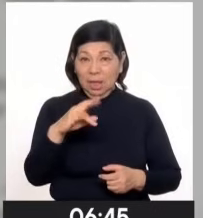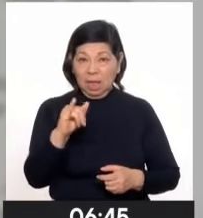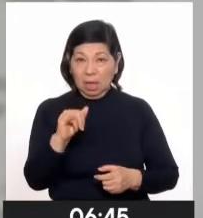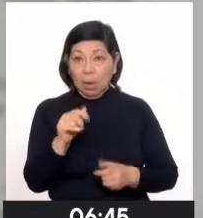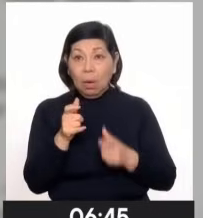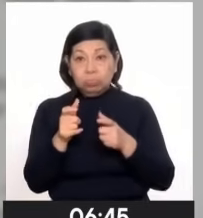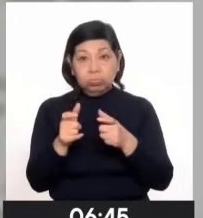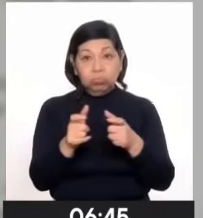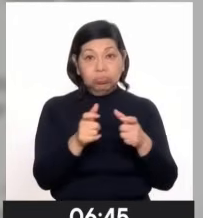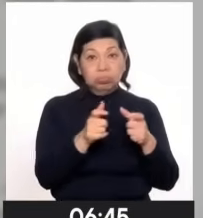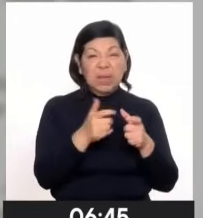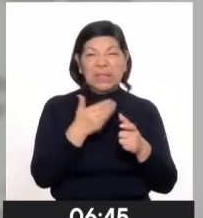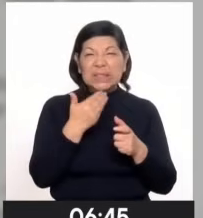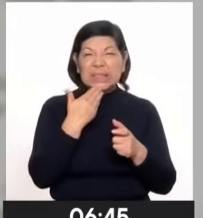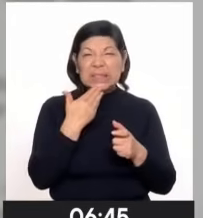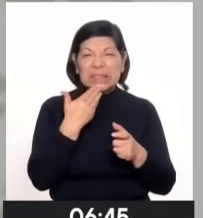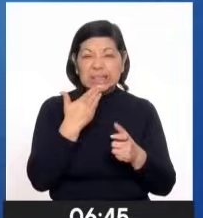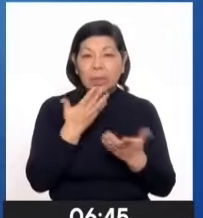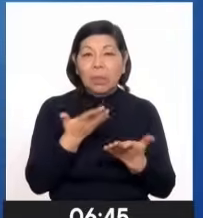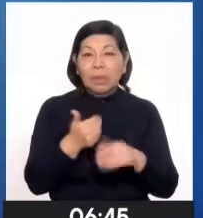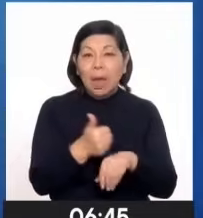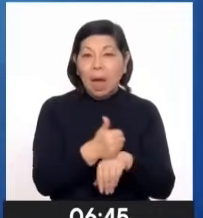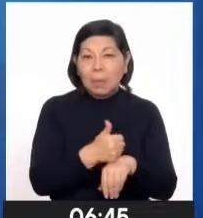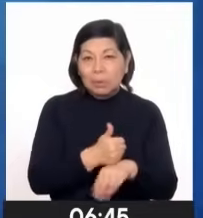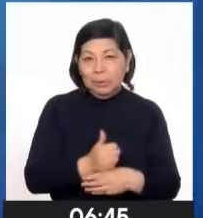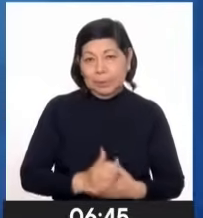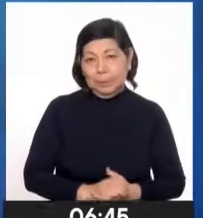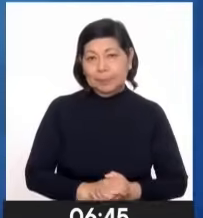reforzar Las investigaciones en apurimac